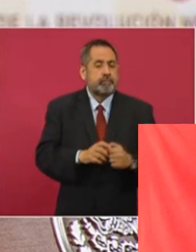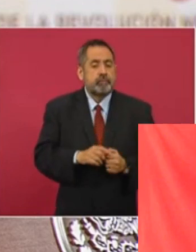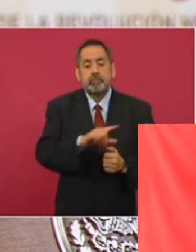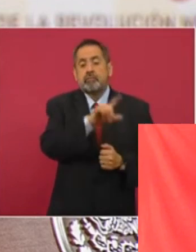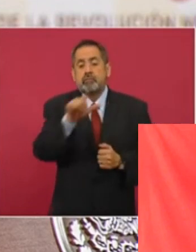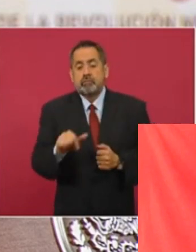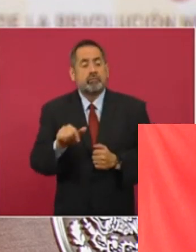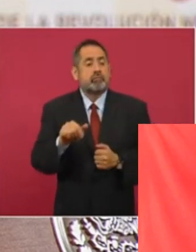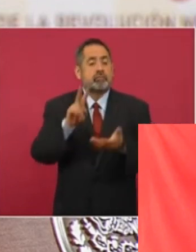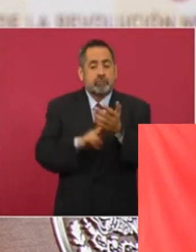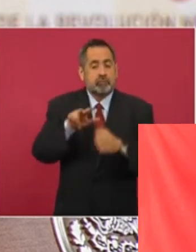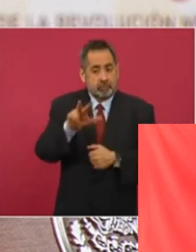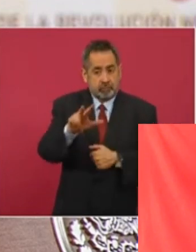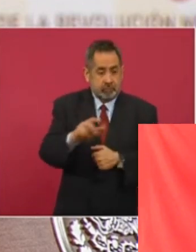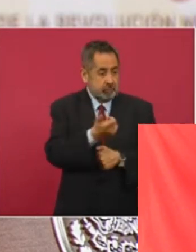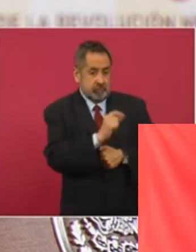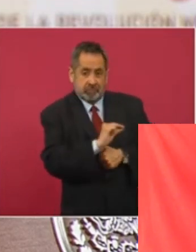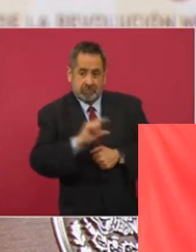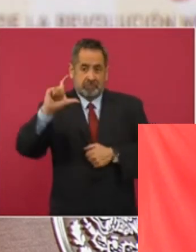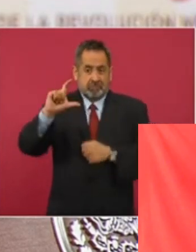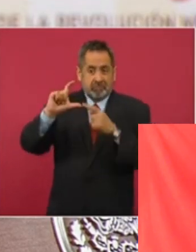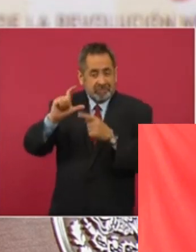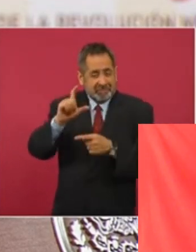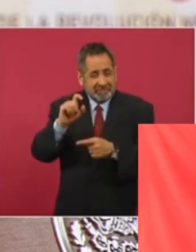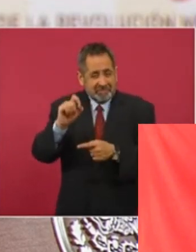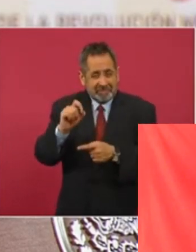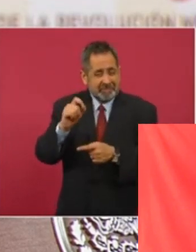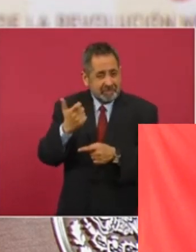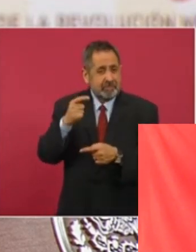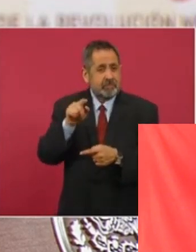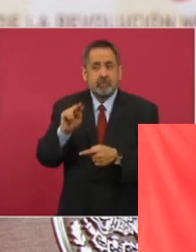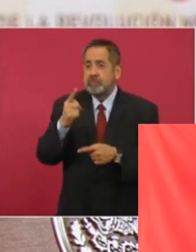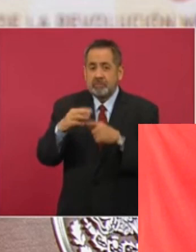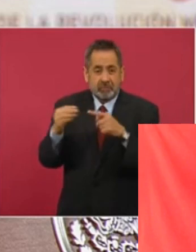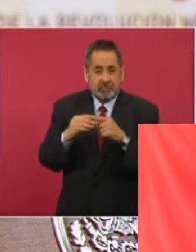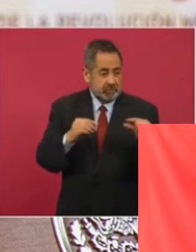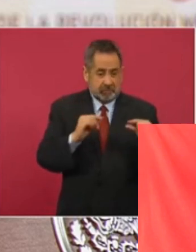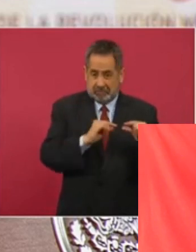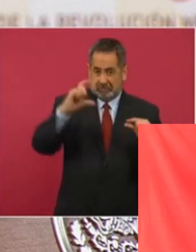Y para el 30 de noviembre del 18 ya estaba el litro en 20.81.